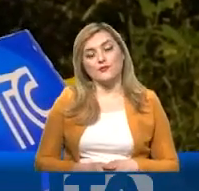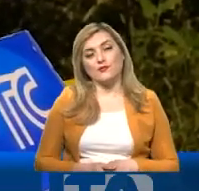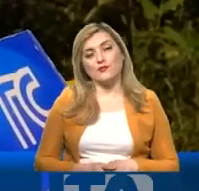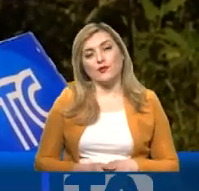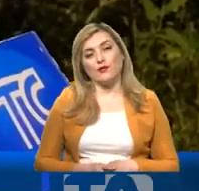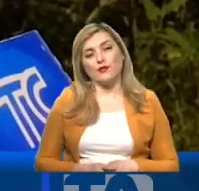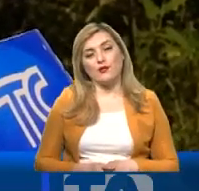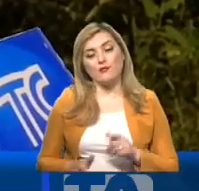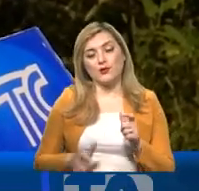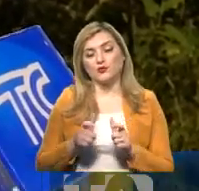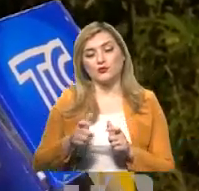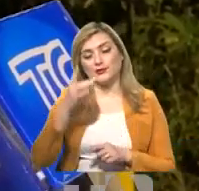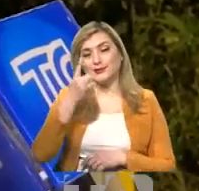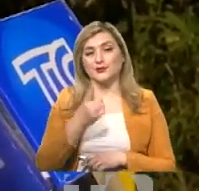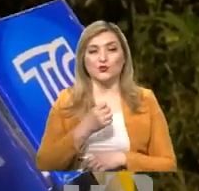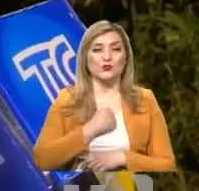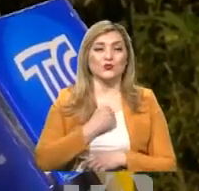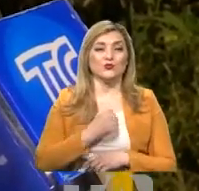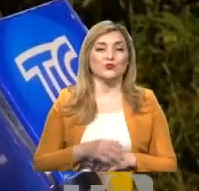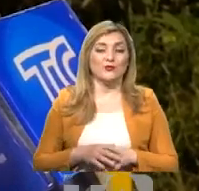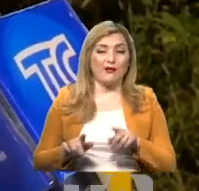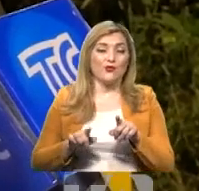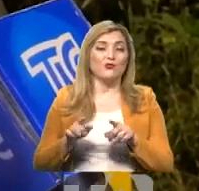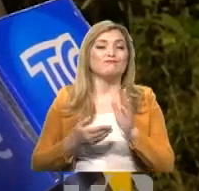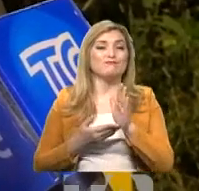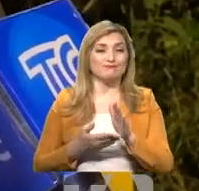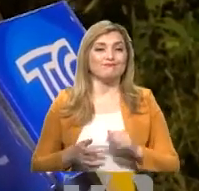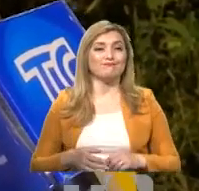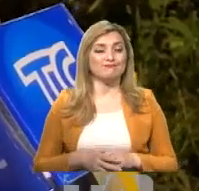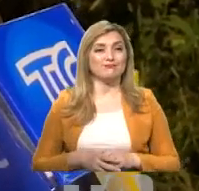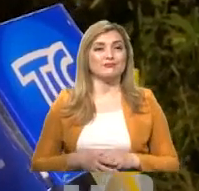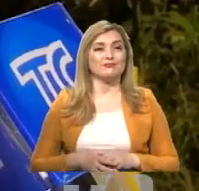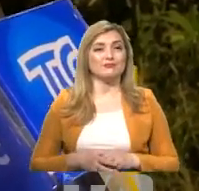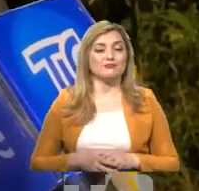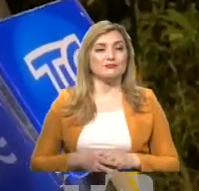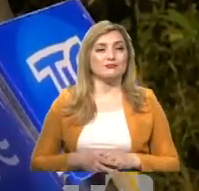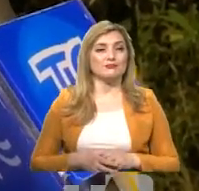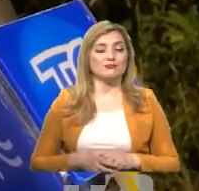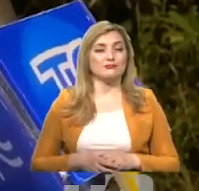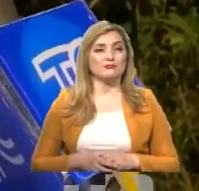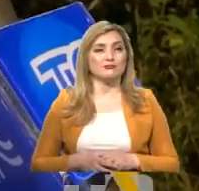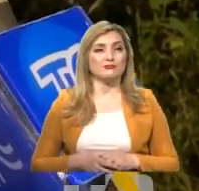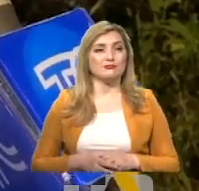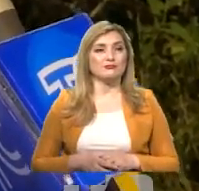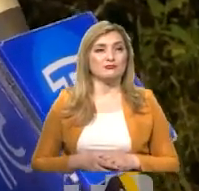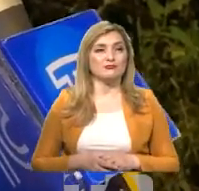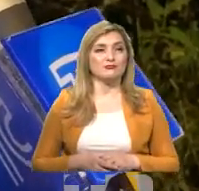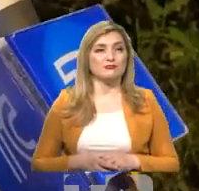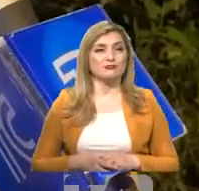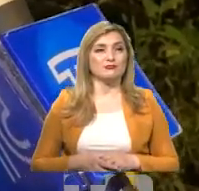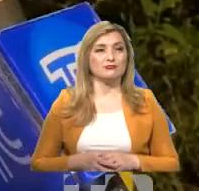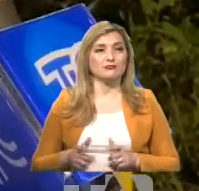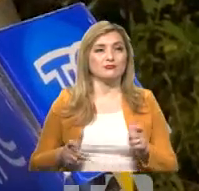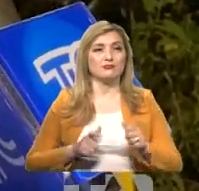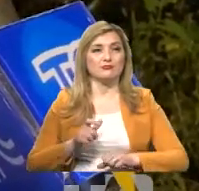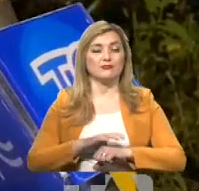que tomar las acciones por su propia mano. Ha habido muchos casos aquí mismo que se han llevado a los detenidos, a gente que ha hecho